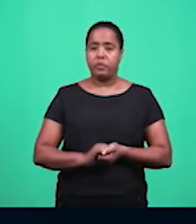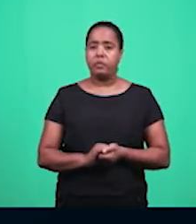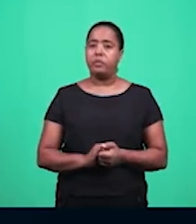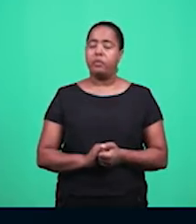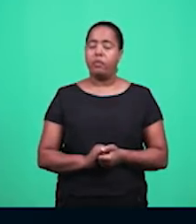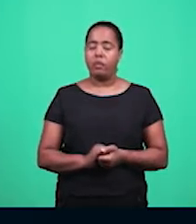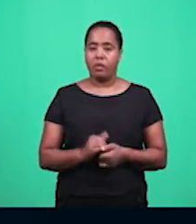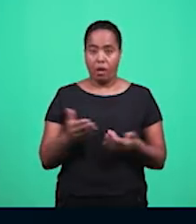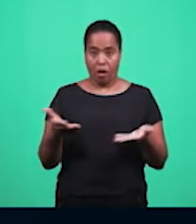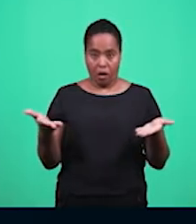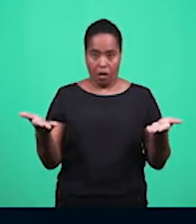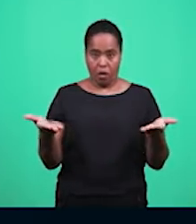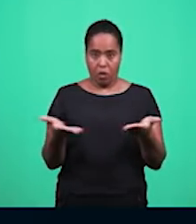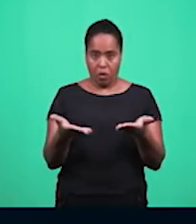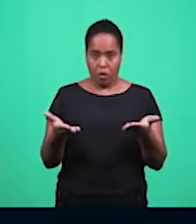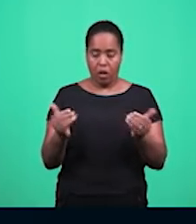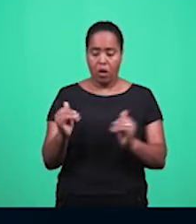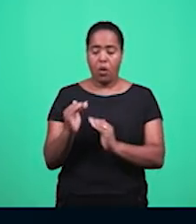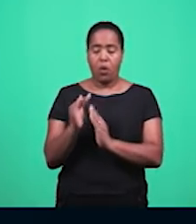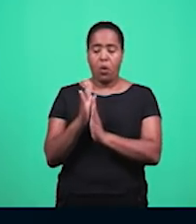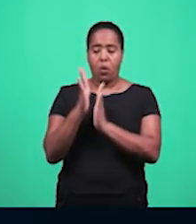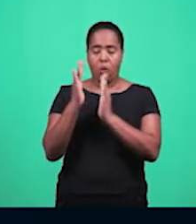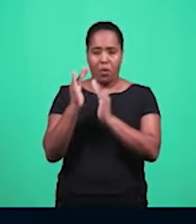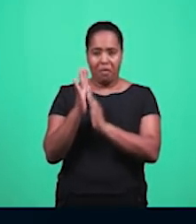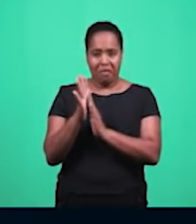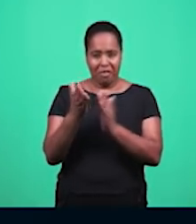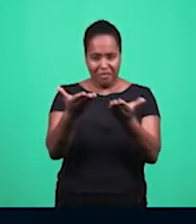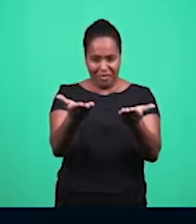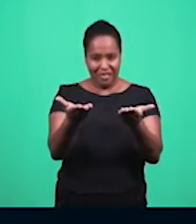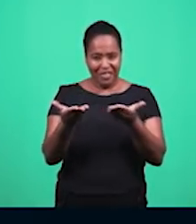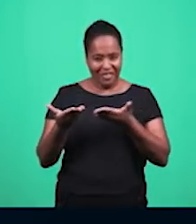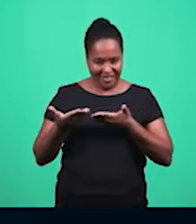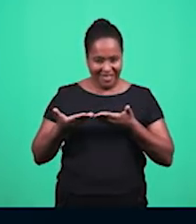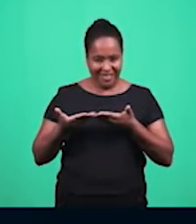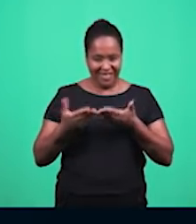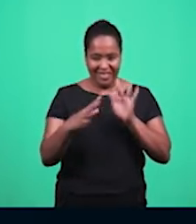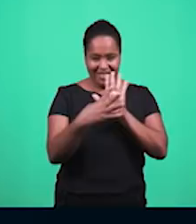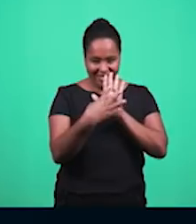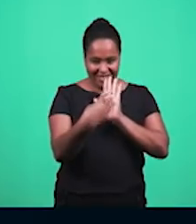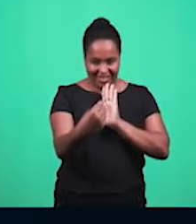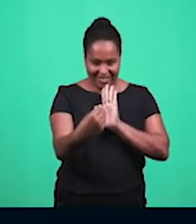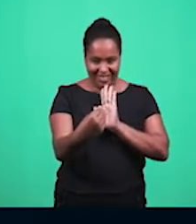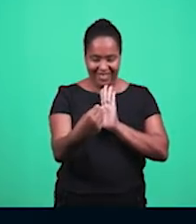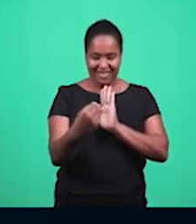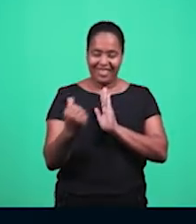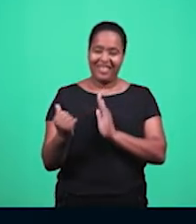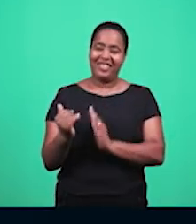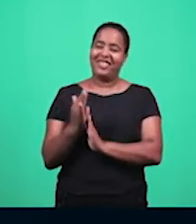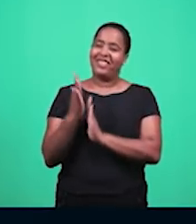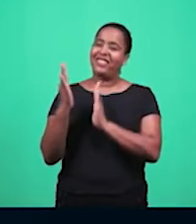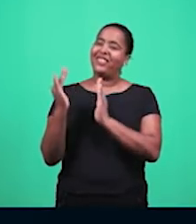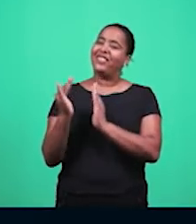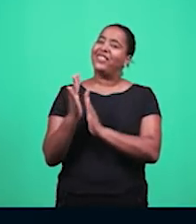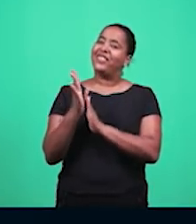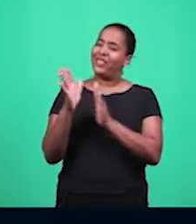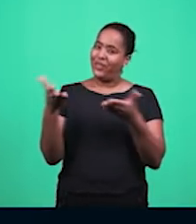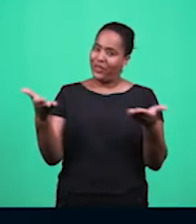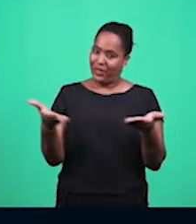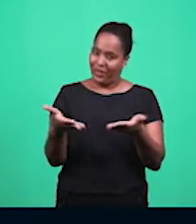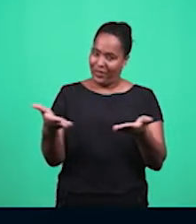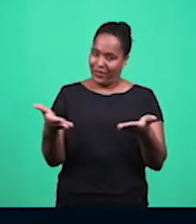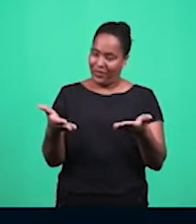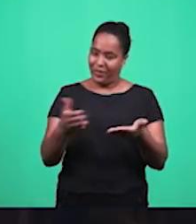vamos ahora a participar de un olor de una alabanza invito a todos para que puedan estar cantando en sus